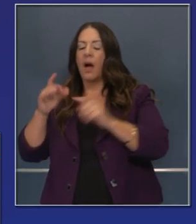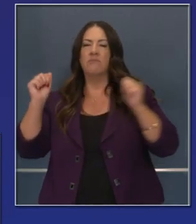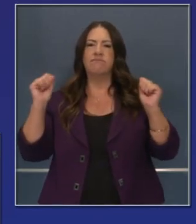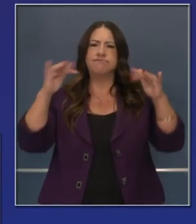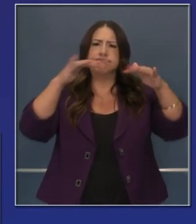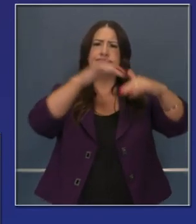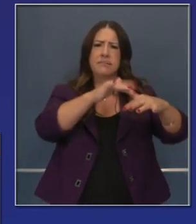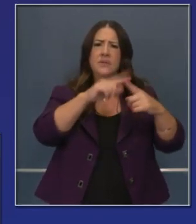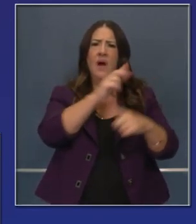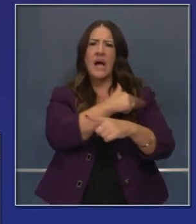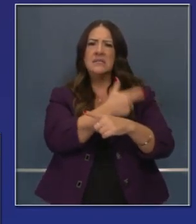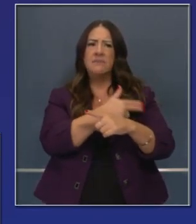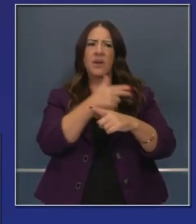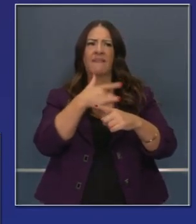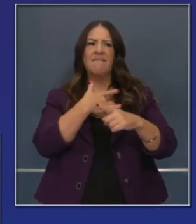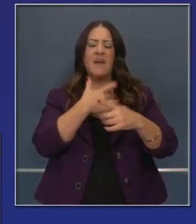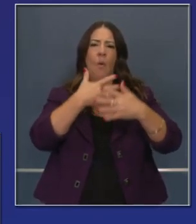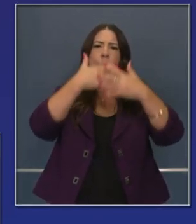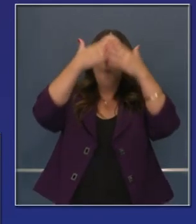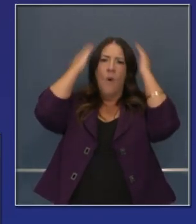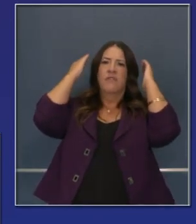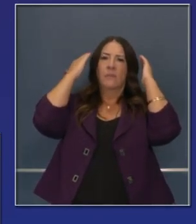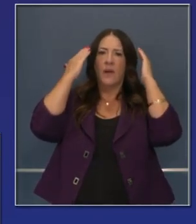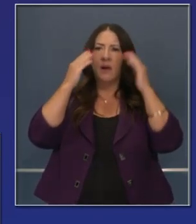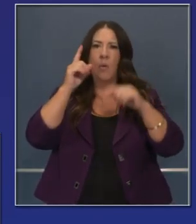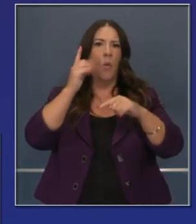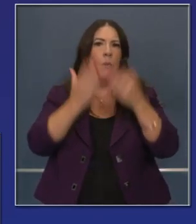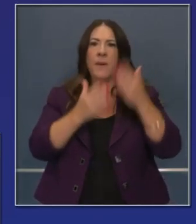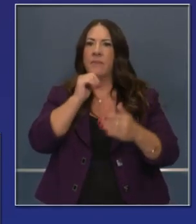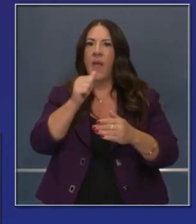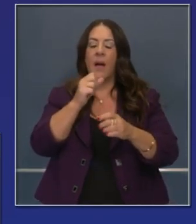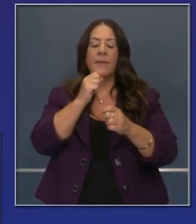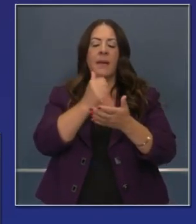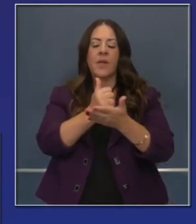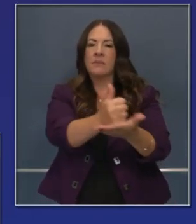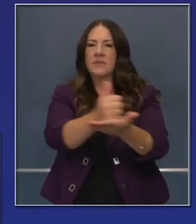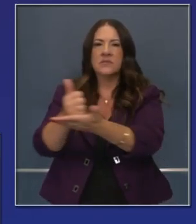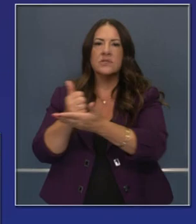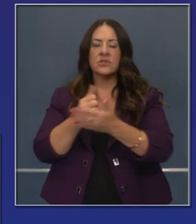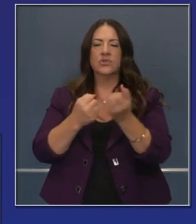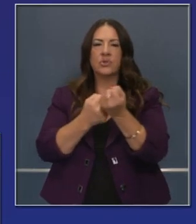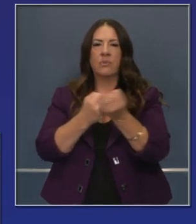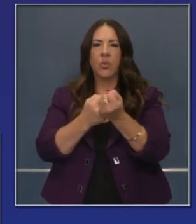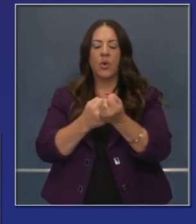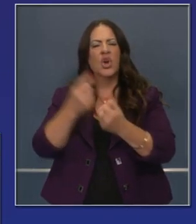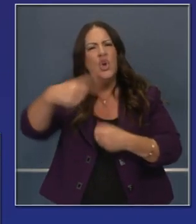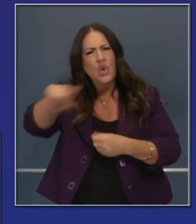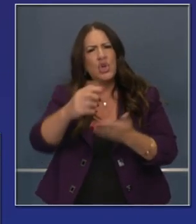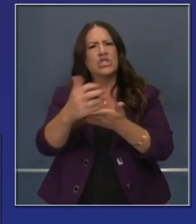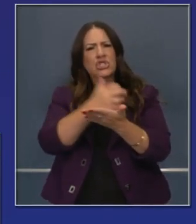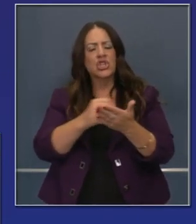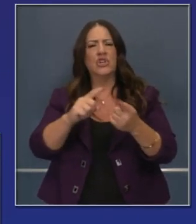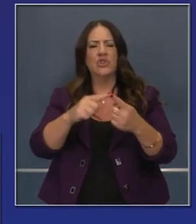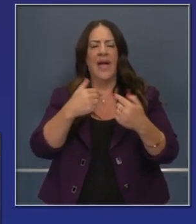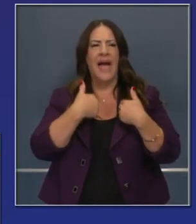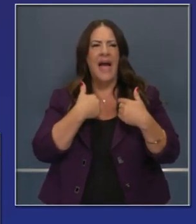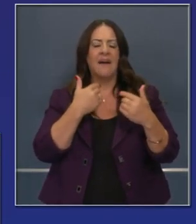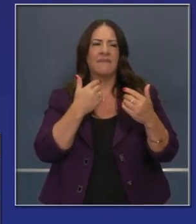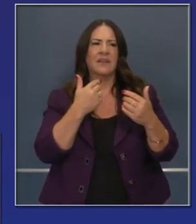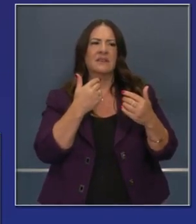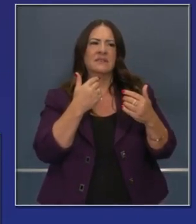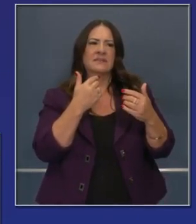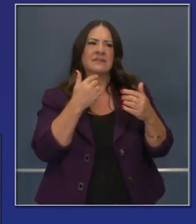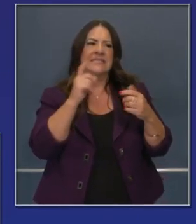vez ocupando muchos recursos, impactando la calidad de atención médica que muchos